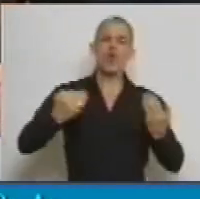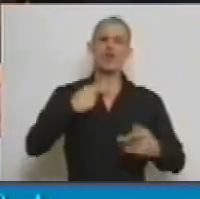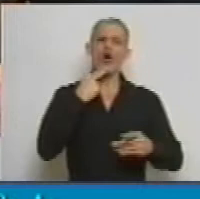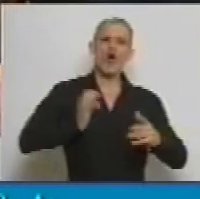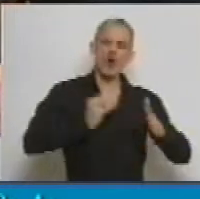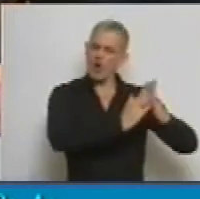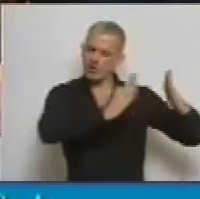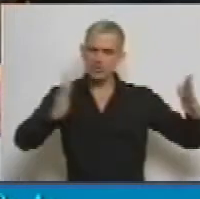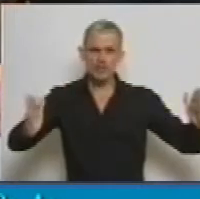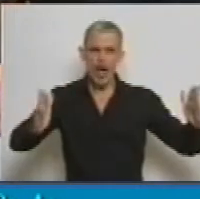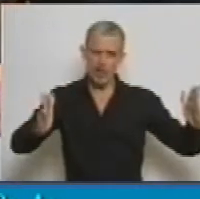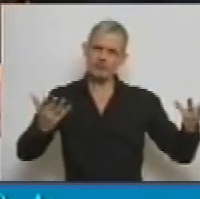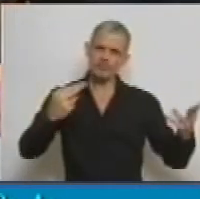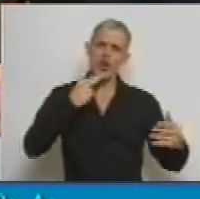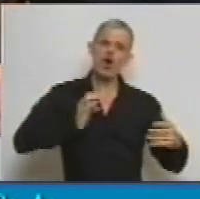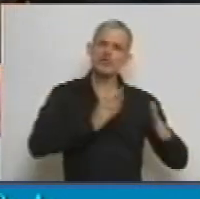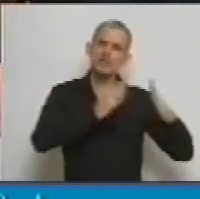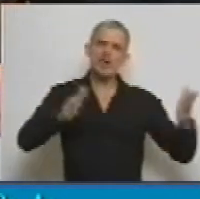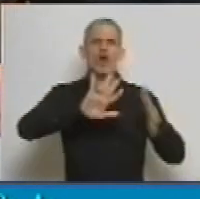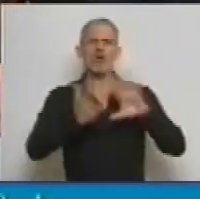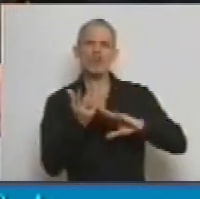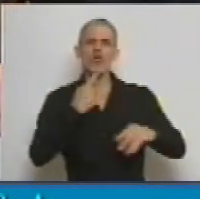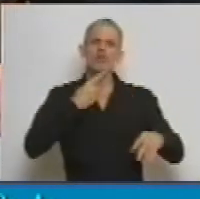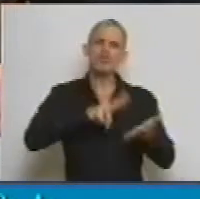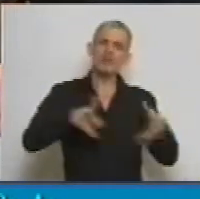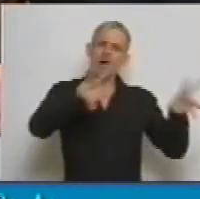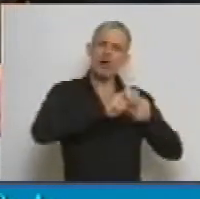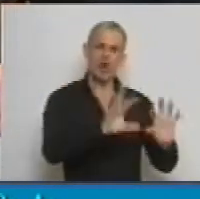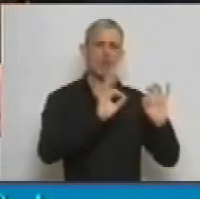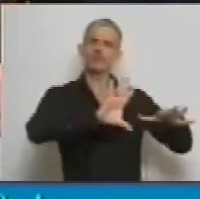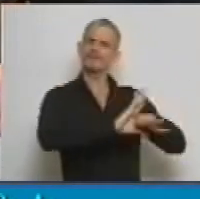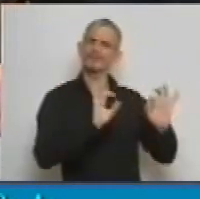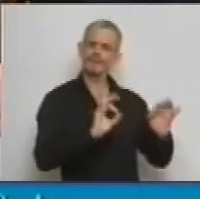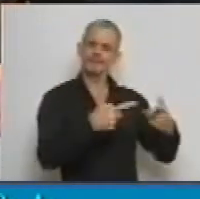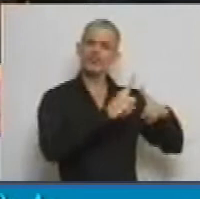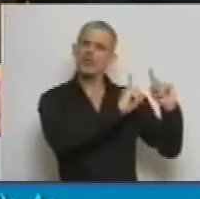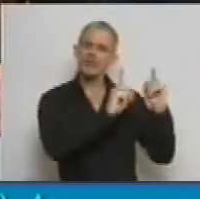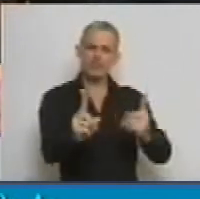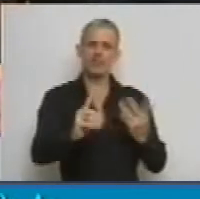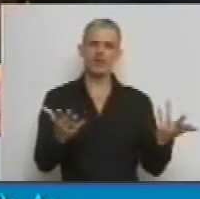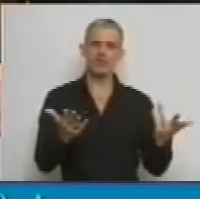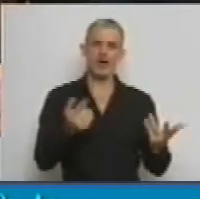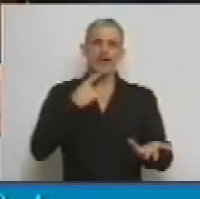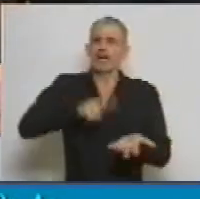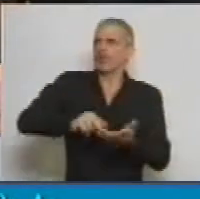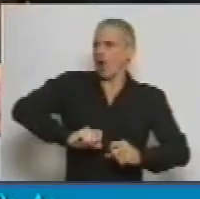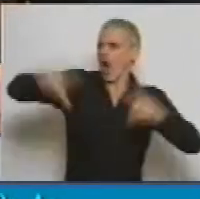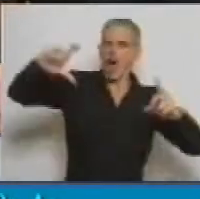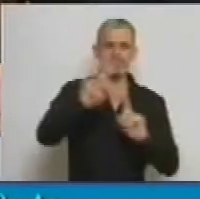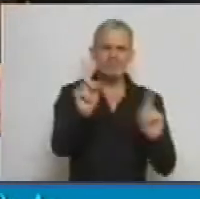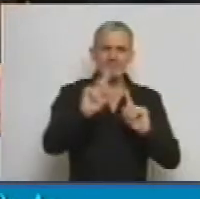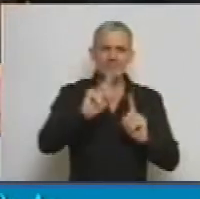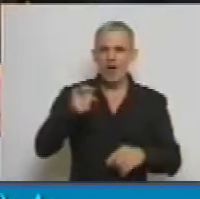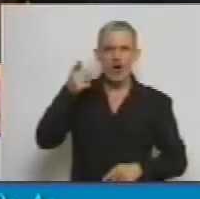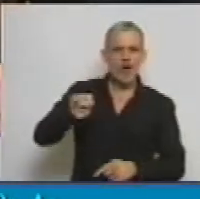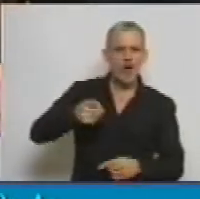11 años de una política fiscal consistente que no llevó al país ni al impuestazo contra los más